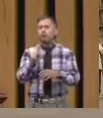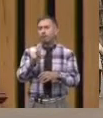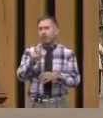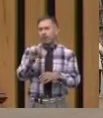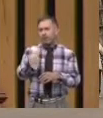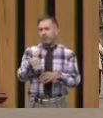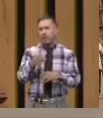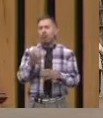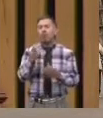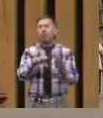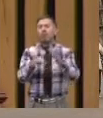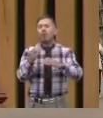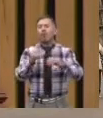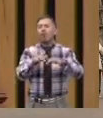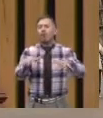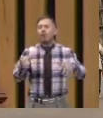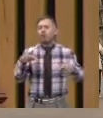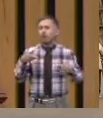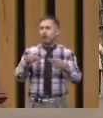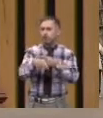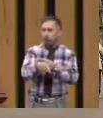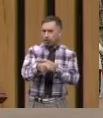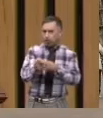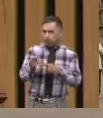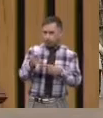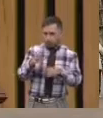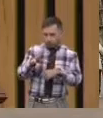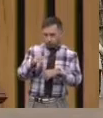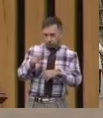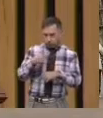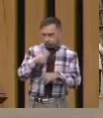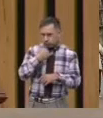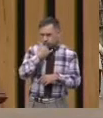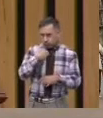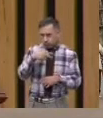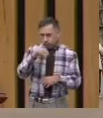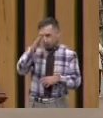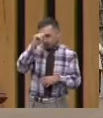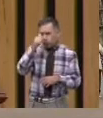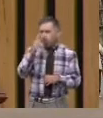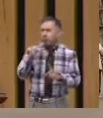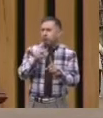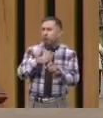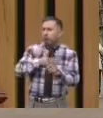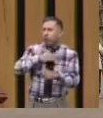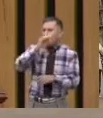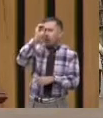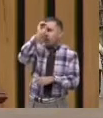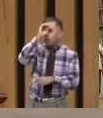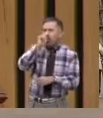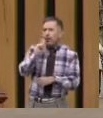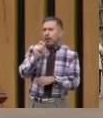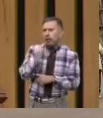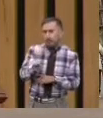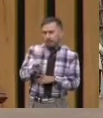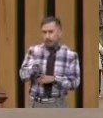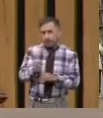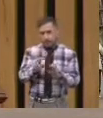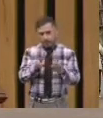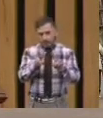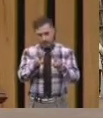partido político denunciado. Desde mi punto de vista, se basa en consideraciones que escapan a la materia